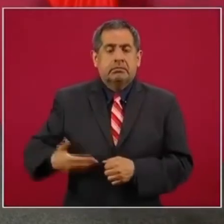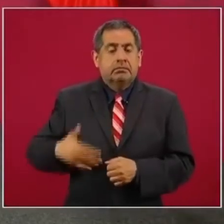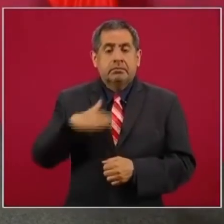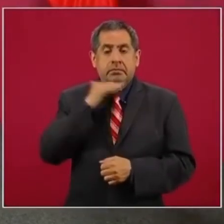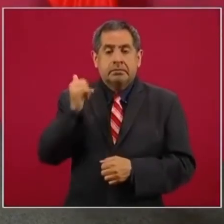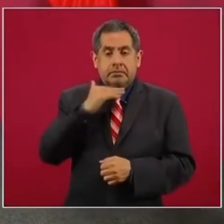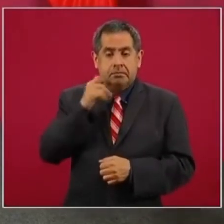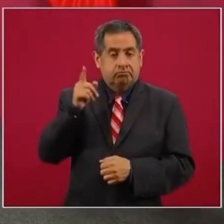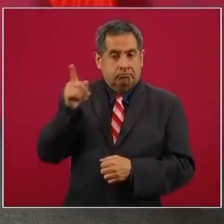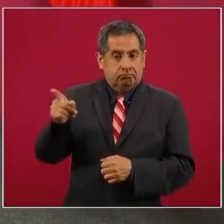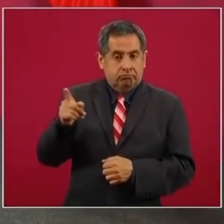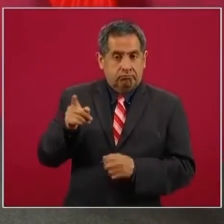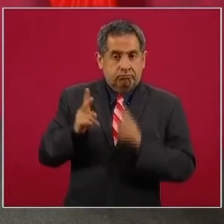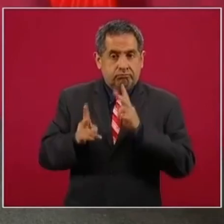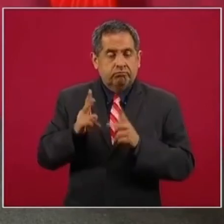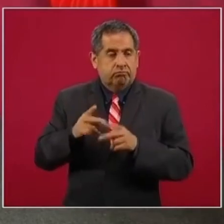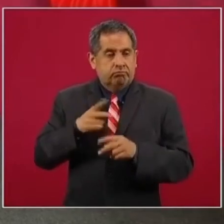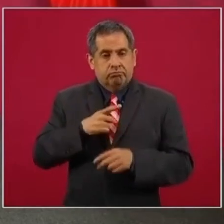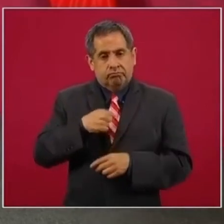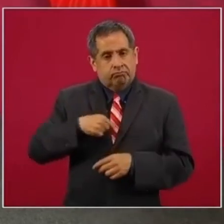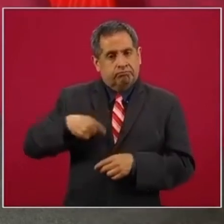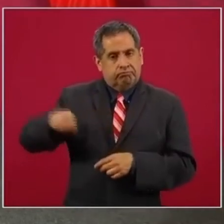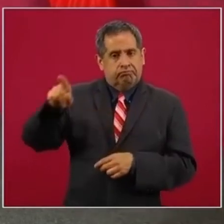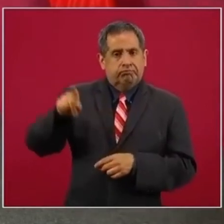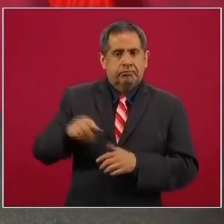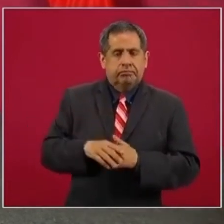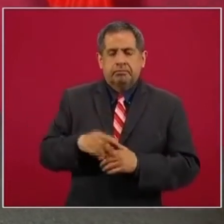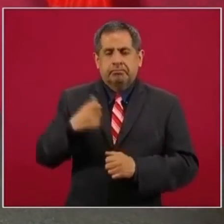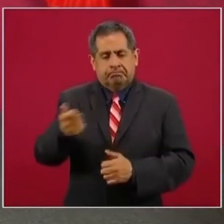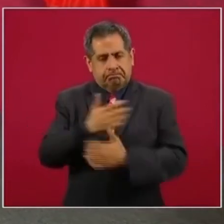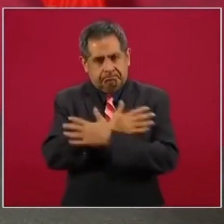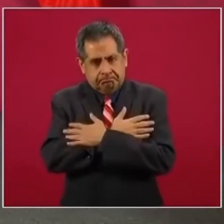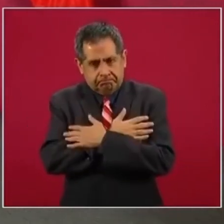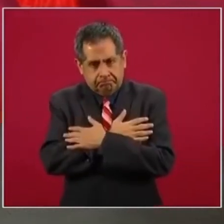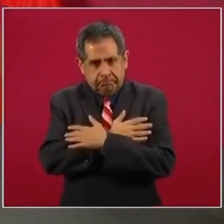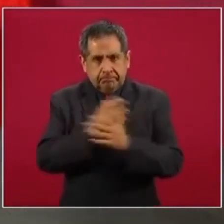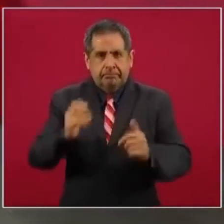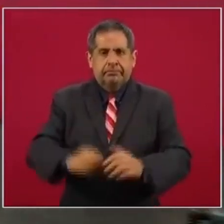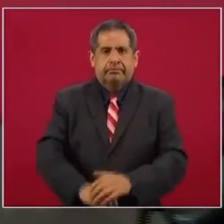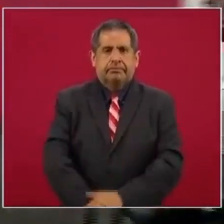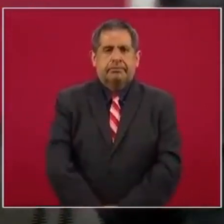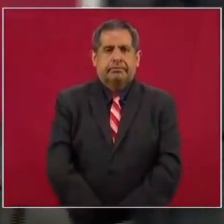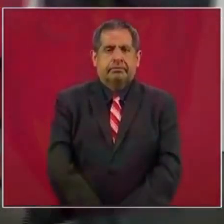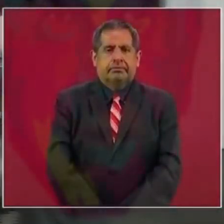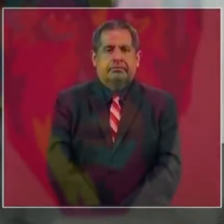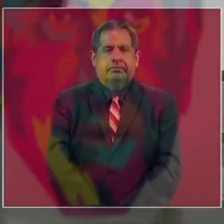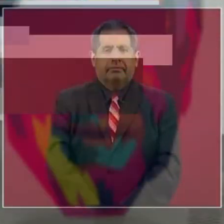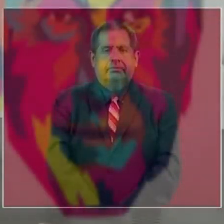Alemania. Sí, me tengo que ir. Un abrazo.